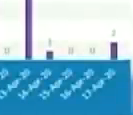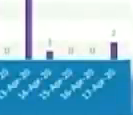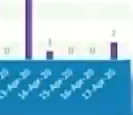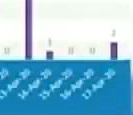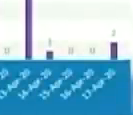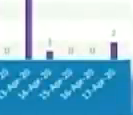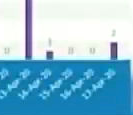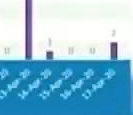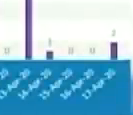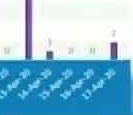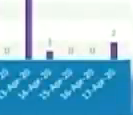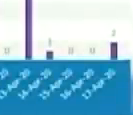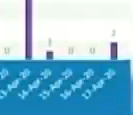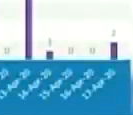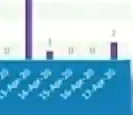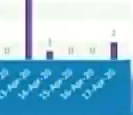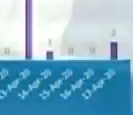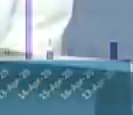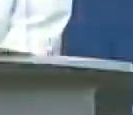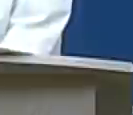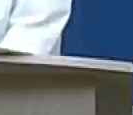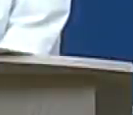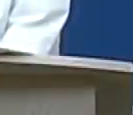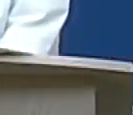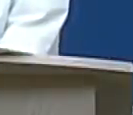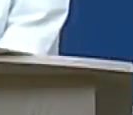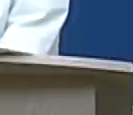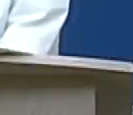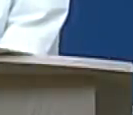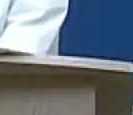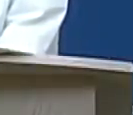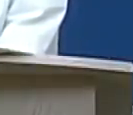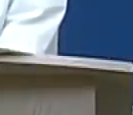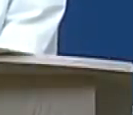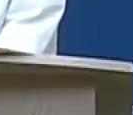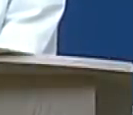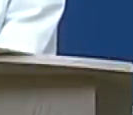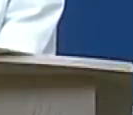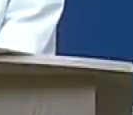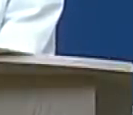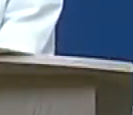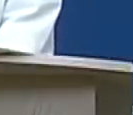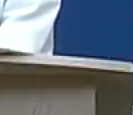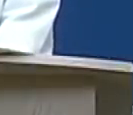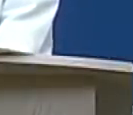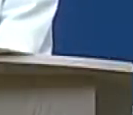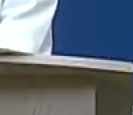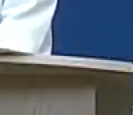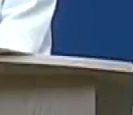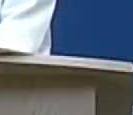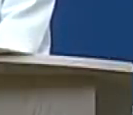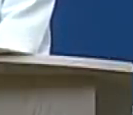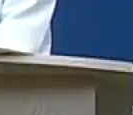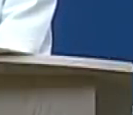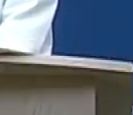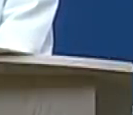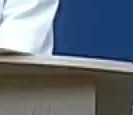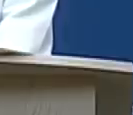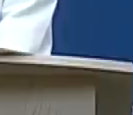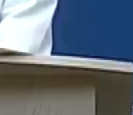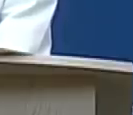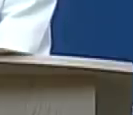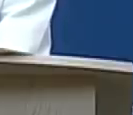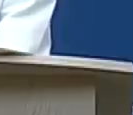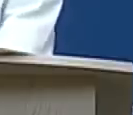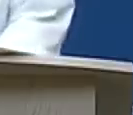Como les decía antes, de la encuesta del sistema Patria, y esto es algo que curiosamente no vemos en los cables